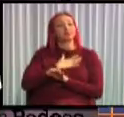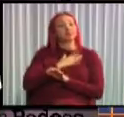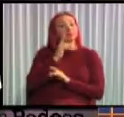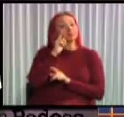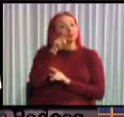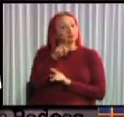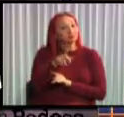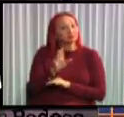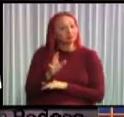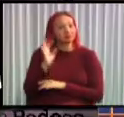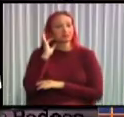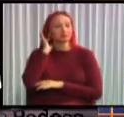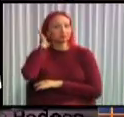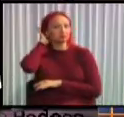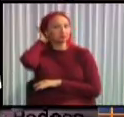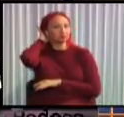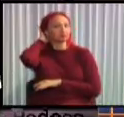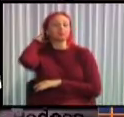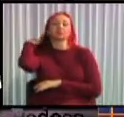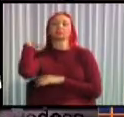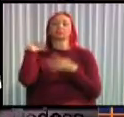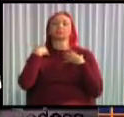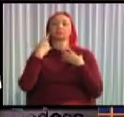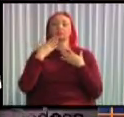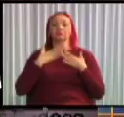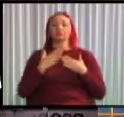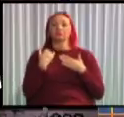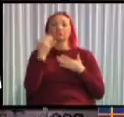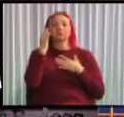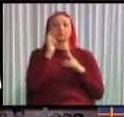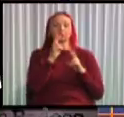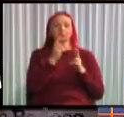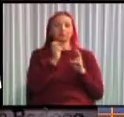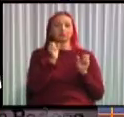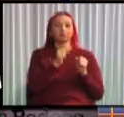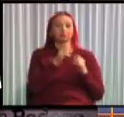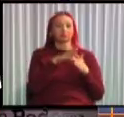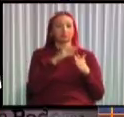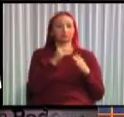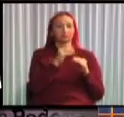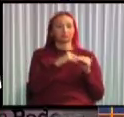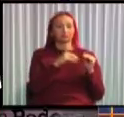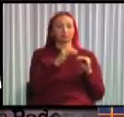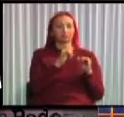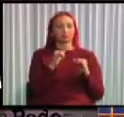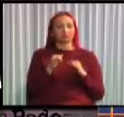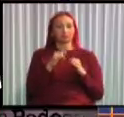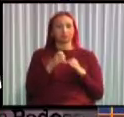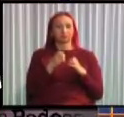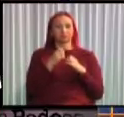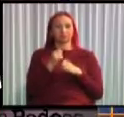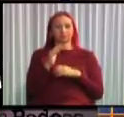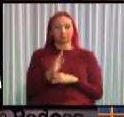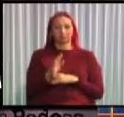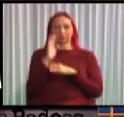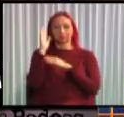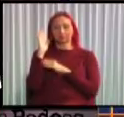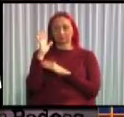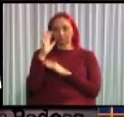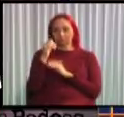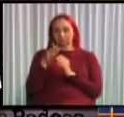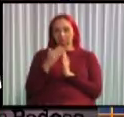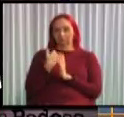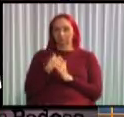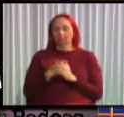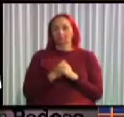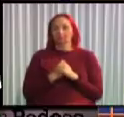para usted la salud de sus hijos en el tema de que puedan aprender a moverse, a jugarse, que exista un compromiso suyo con sus